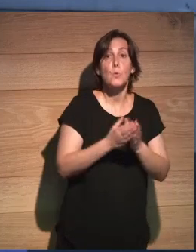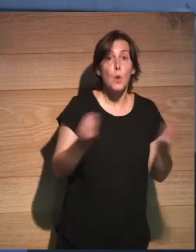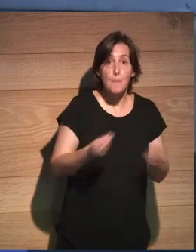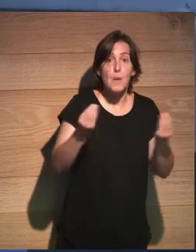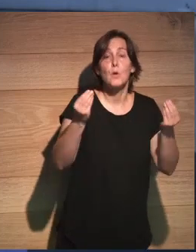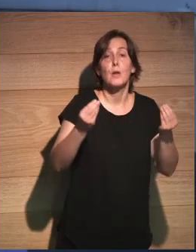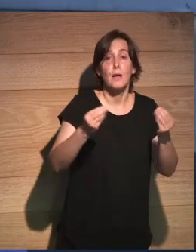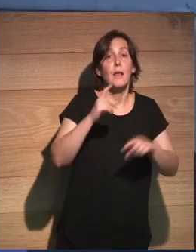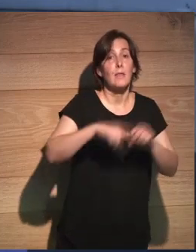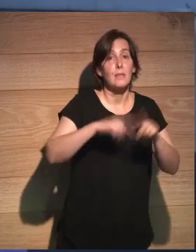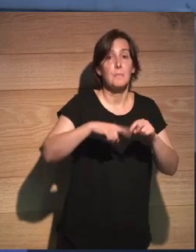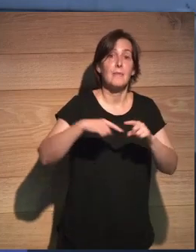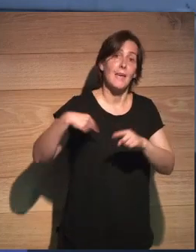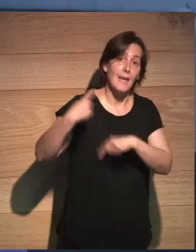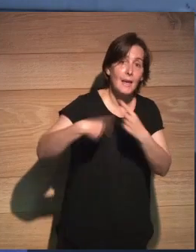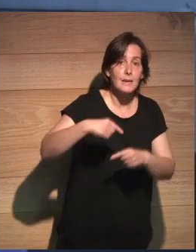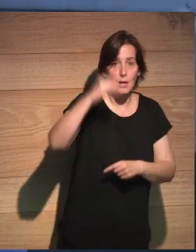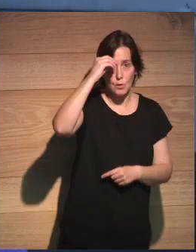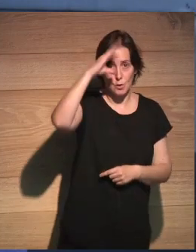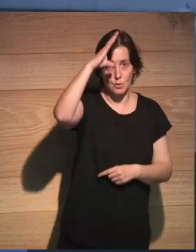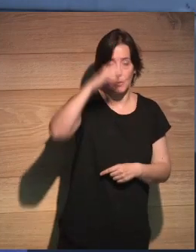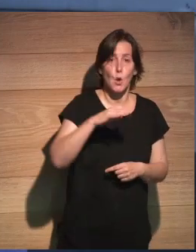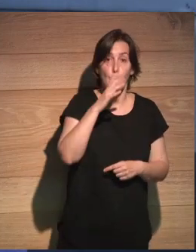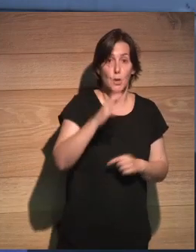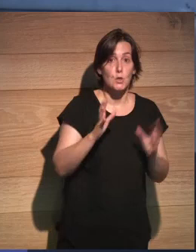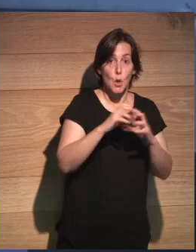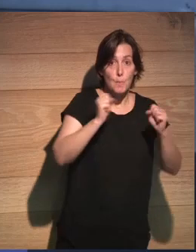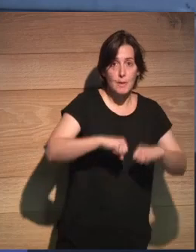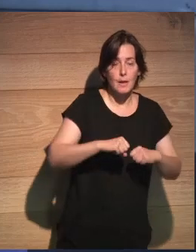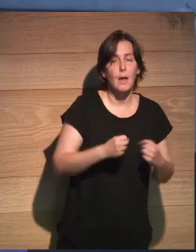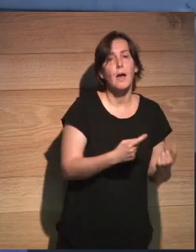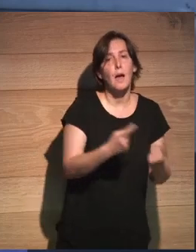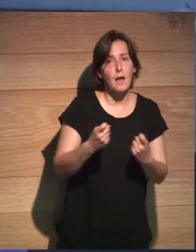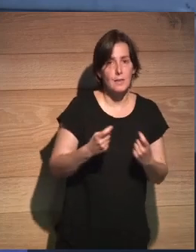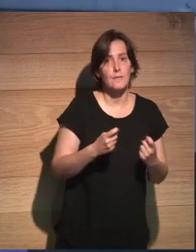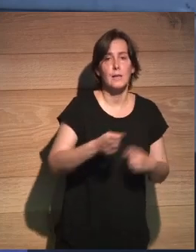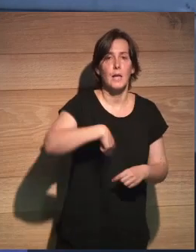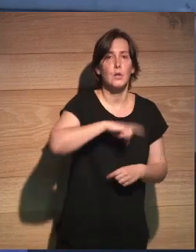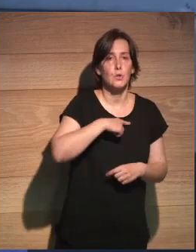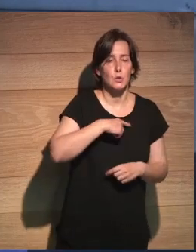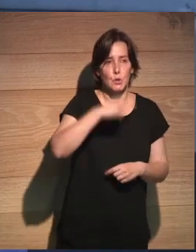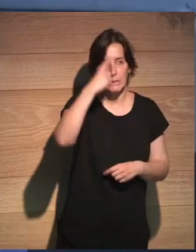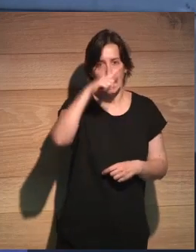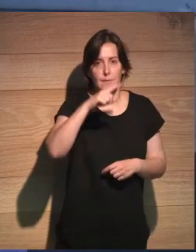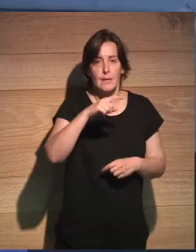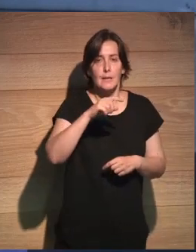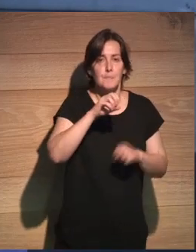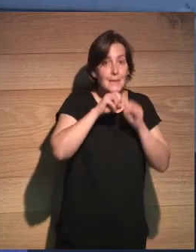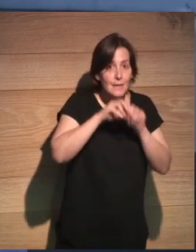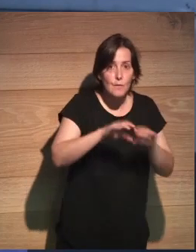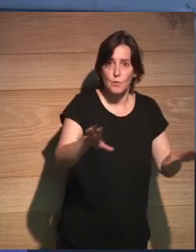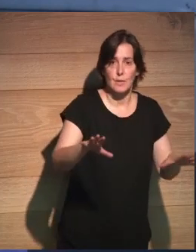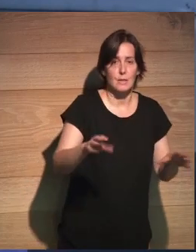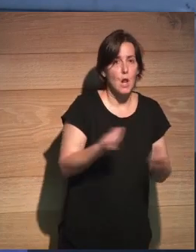esa generación del conocimiento. Y para esa complicidad es necesario que sepamos difundir y divulgar lo